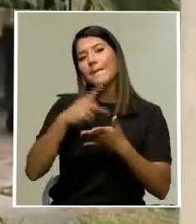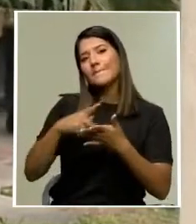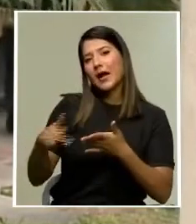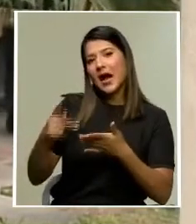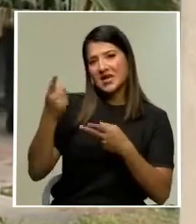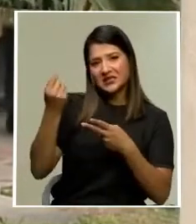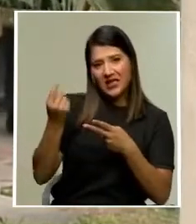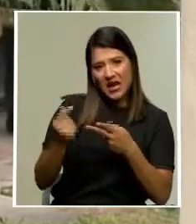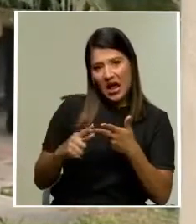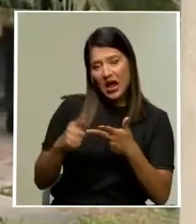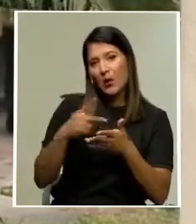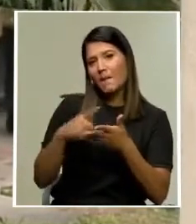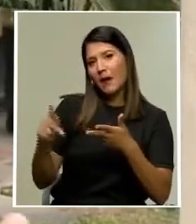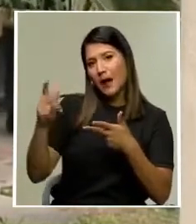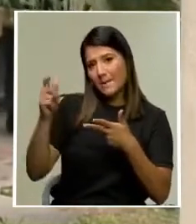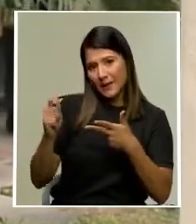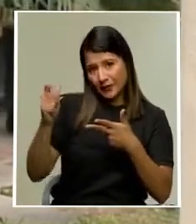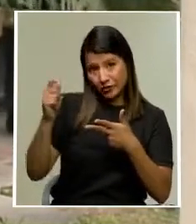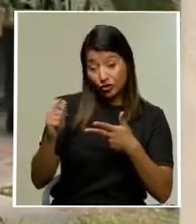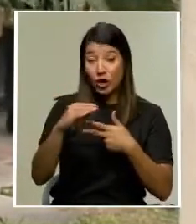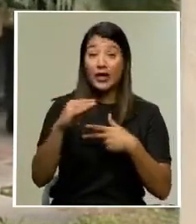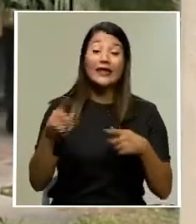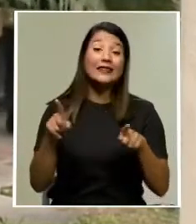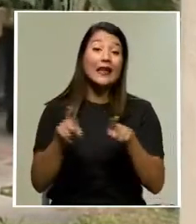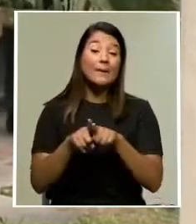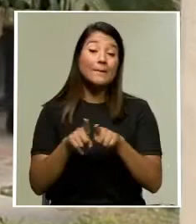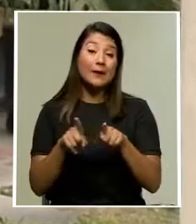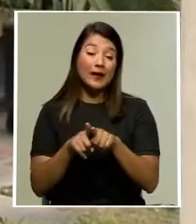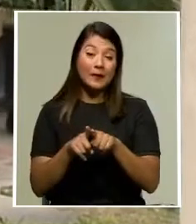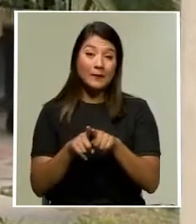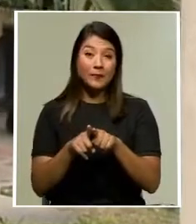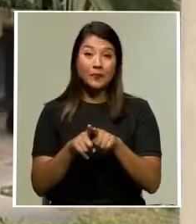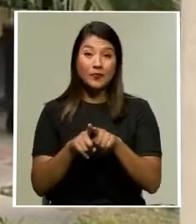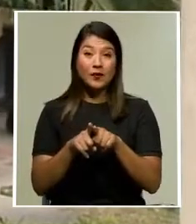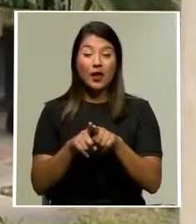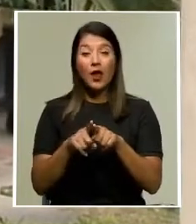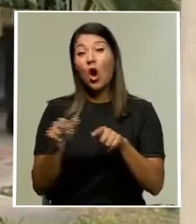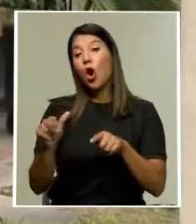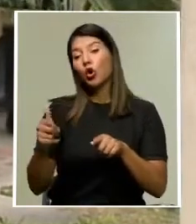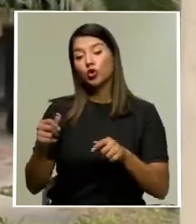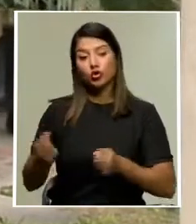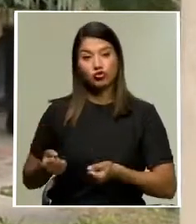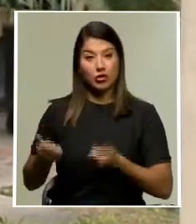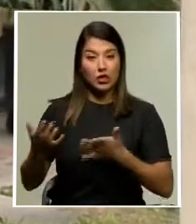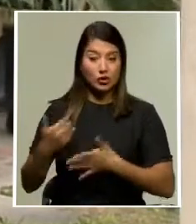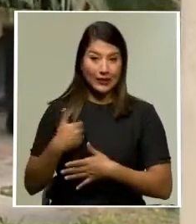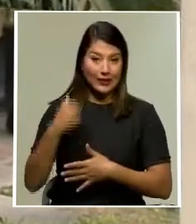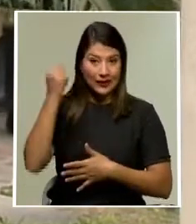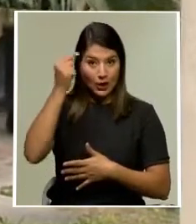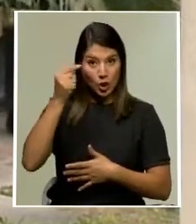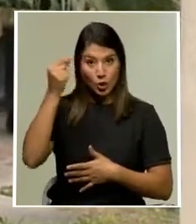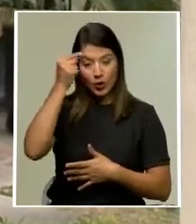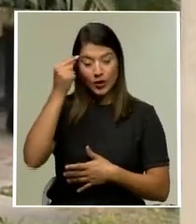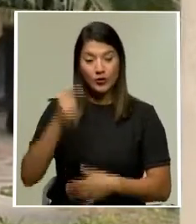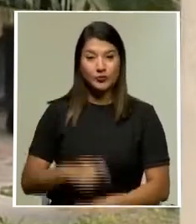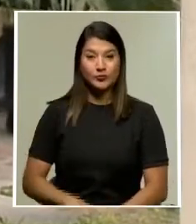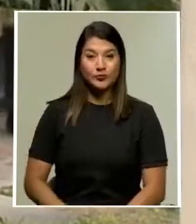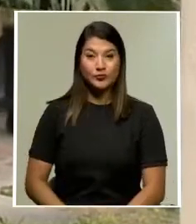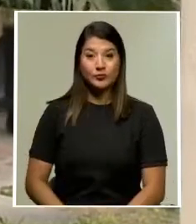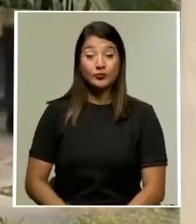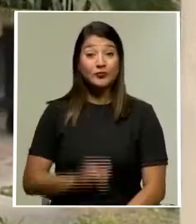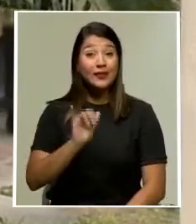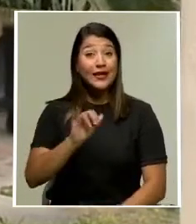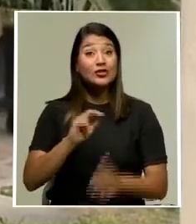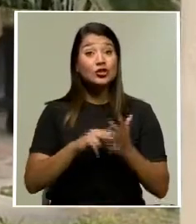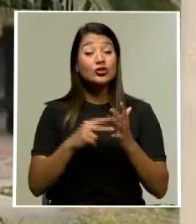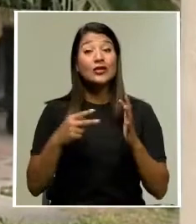eso, también está el tema, digamos, de otros gastos que tiene el gobierno. Eso